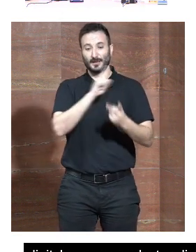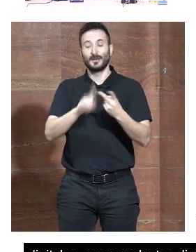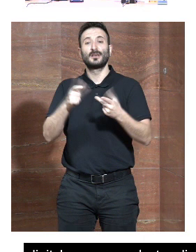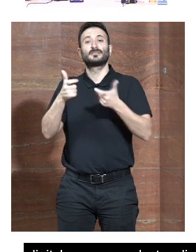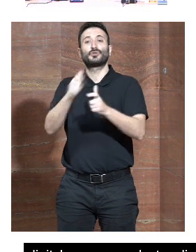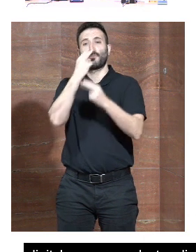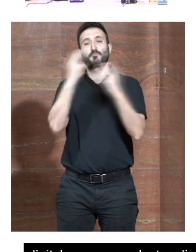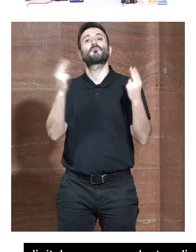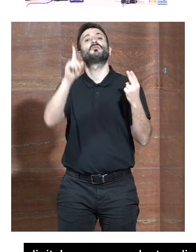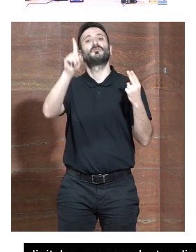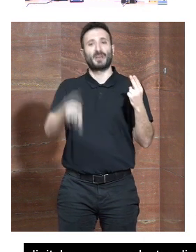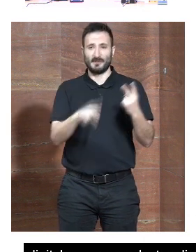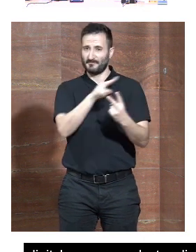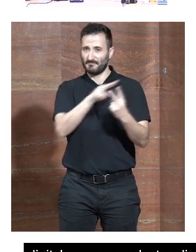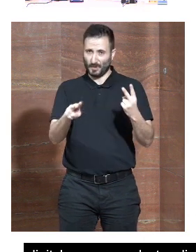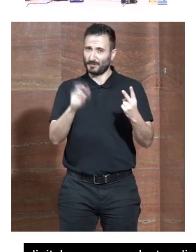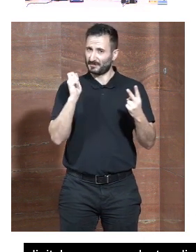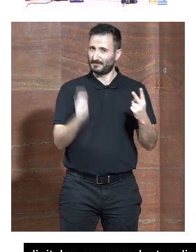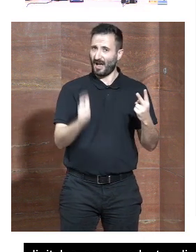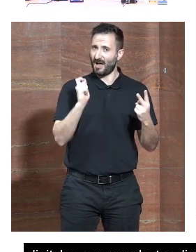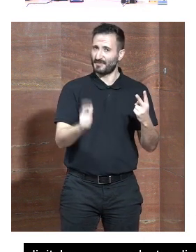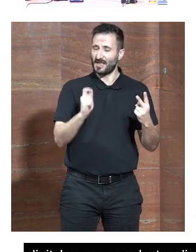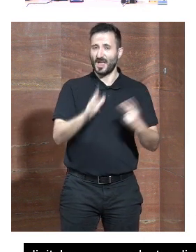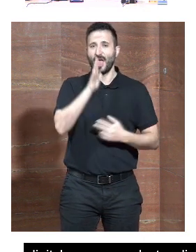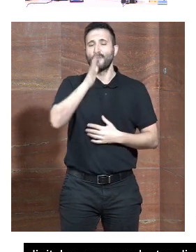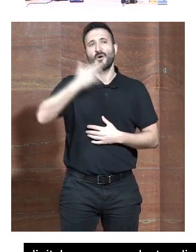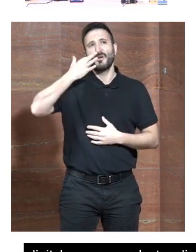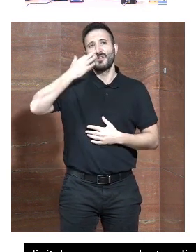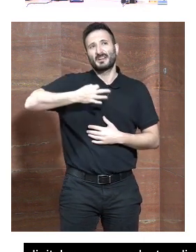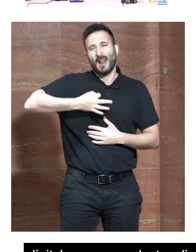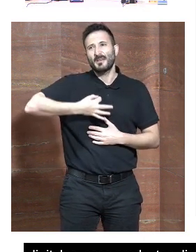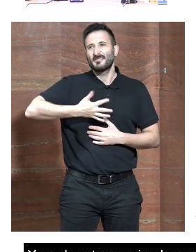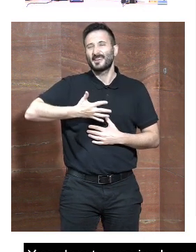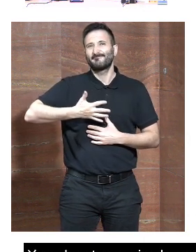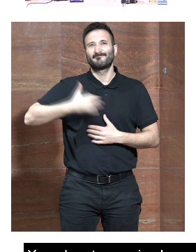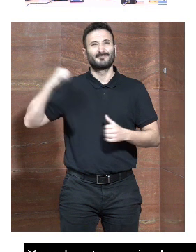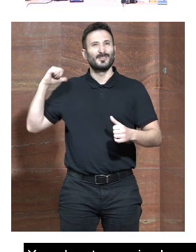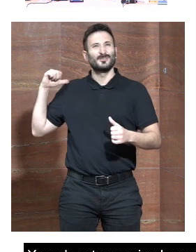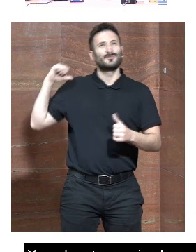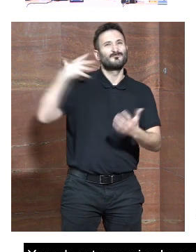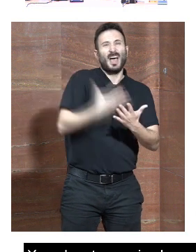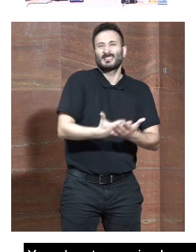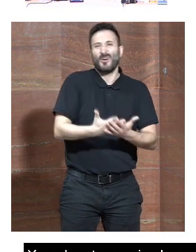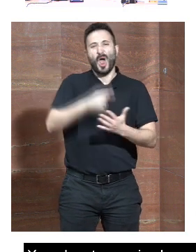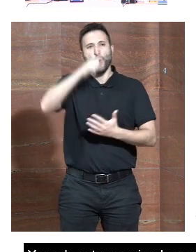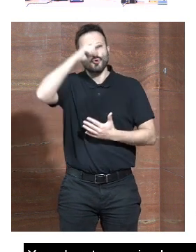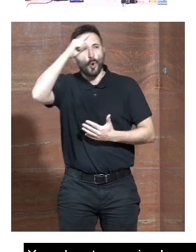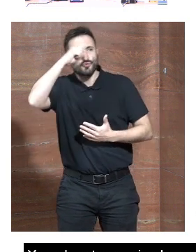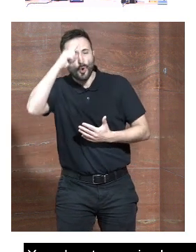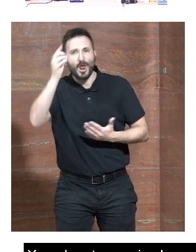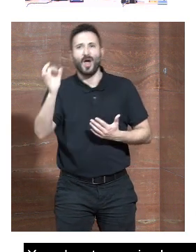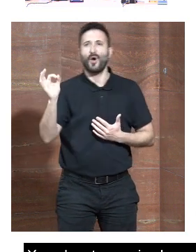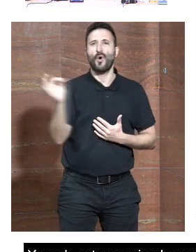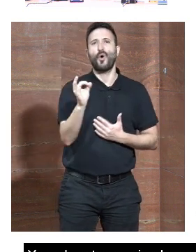probablemente también se está viendo. ¿Por qué? Pues porque realmente no hay una cultura o no ha habido tradicionalmente una